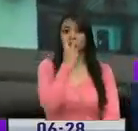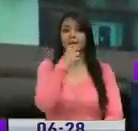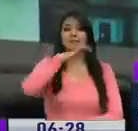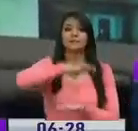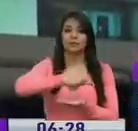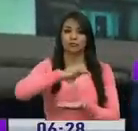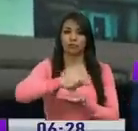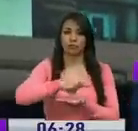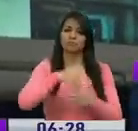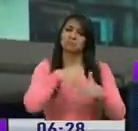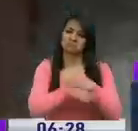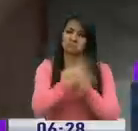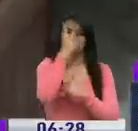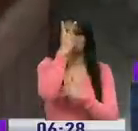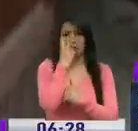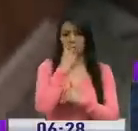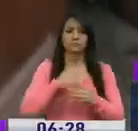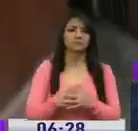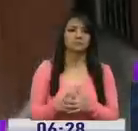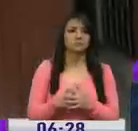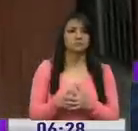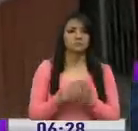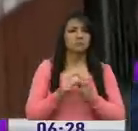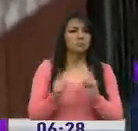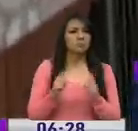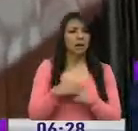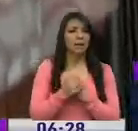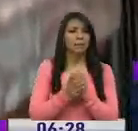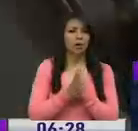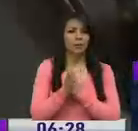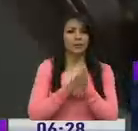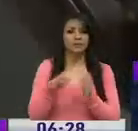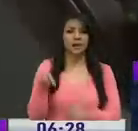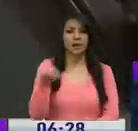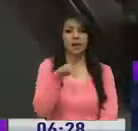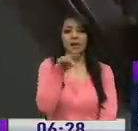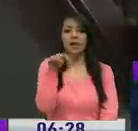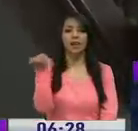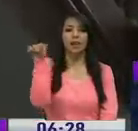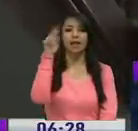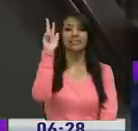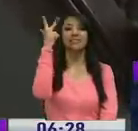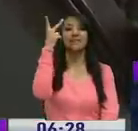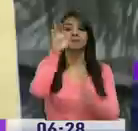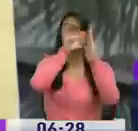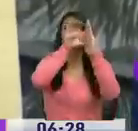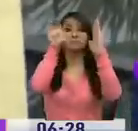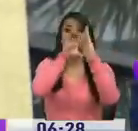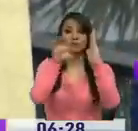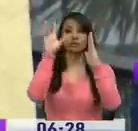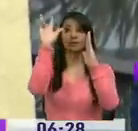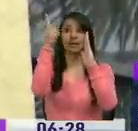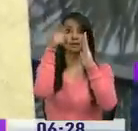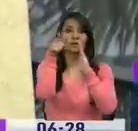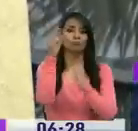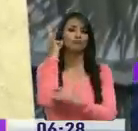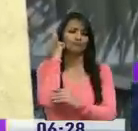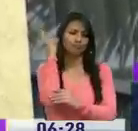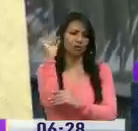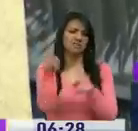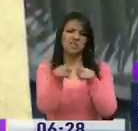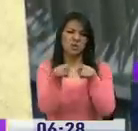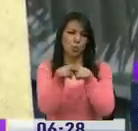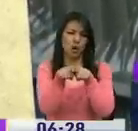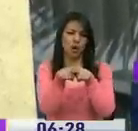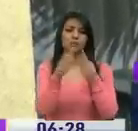hospedarse aprovecharon la ocasión para ir hasta el tercer piso donde la propietaria del edificio residía y tenía una